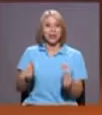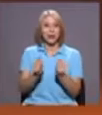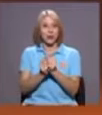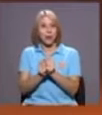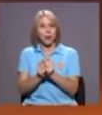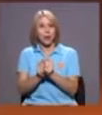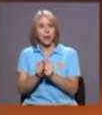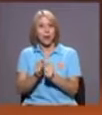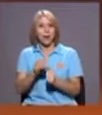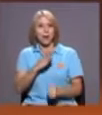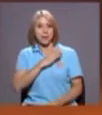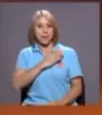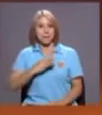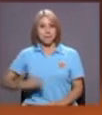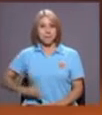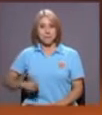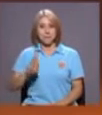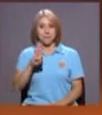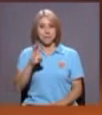en Belén.